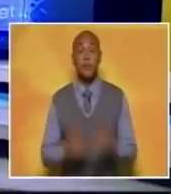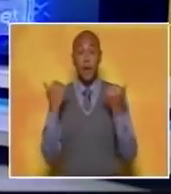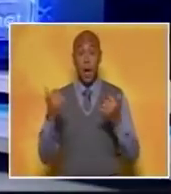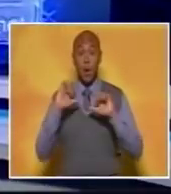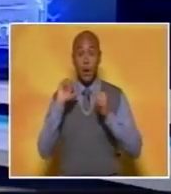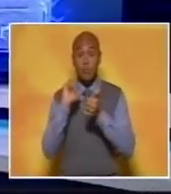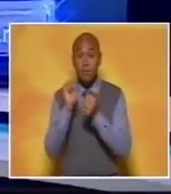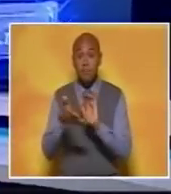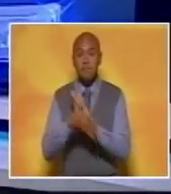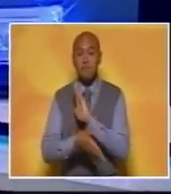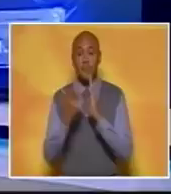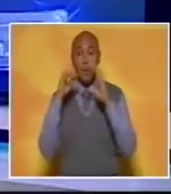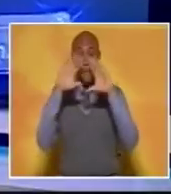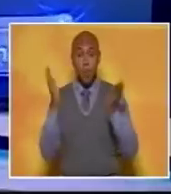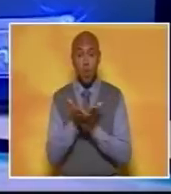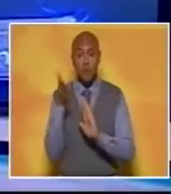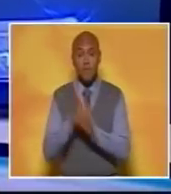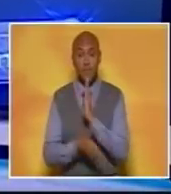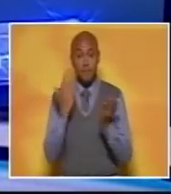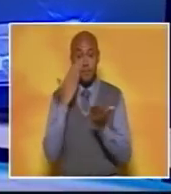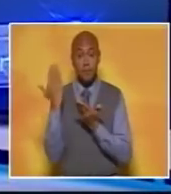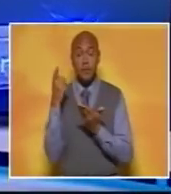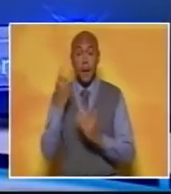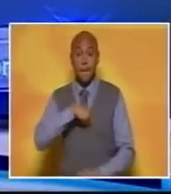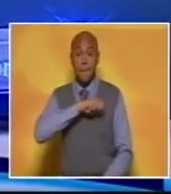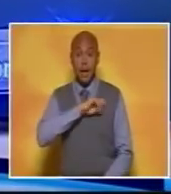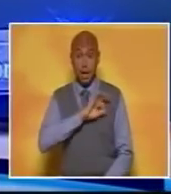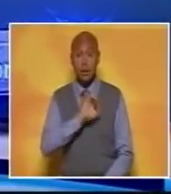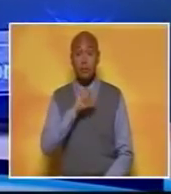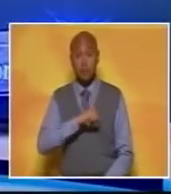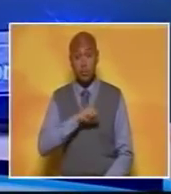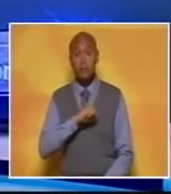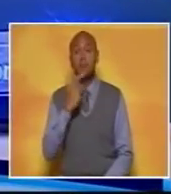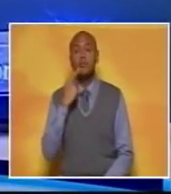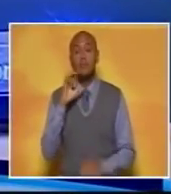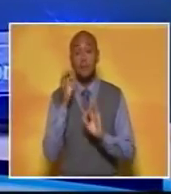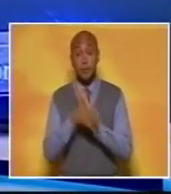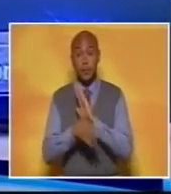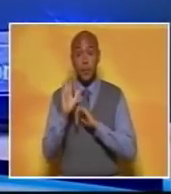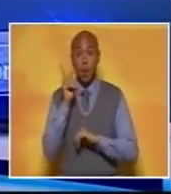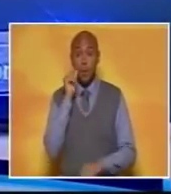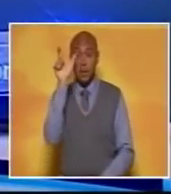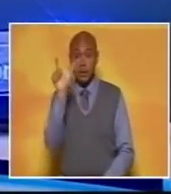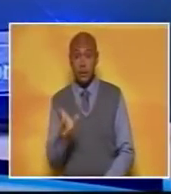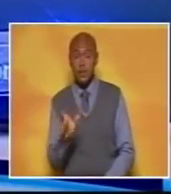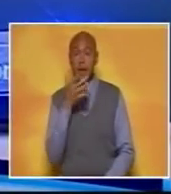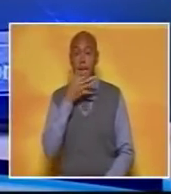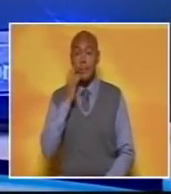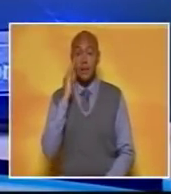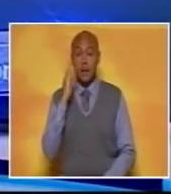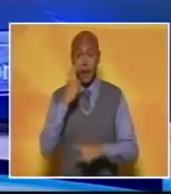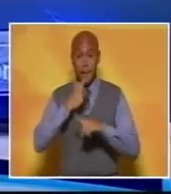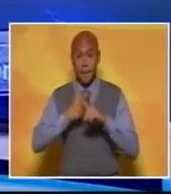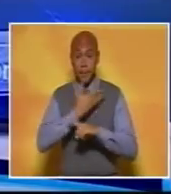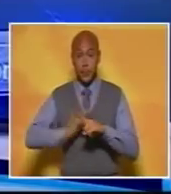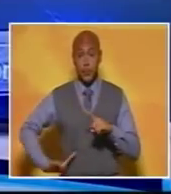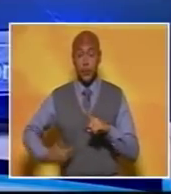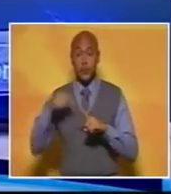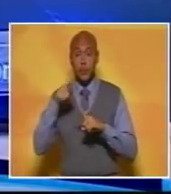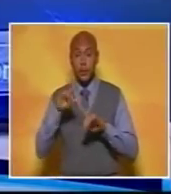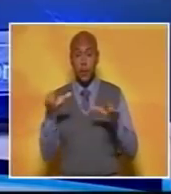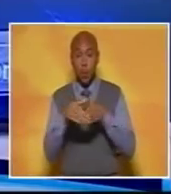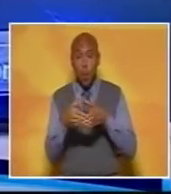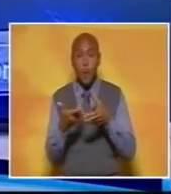Iniciamos nuestro recorrido por lo que pasa en el mundo en España, Diana. Así es, Albert Rivera, quien fuera el presidente del Partido